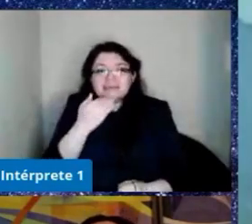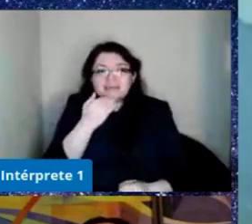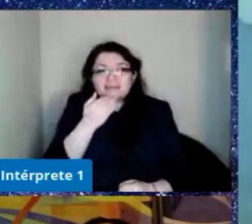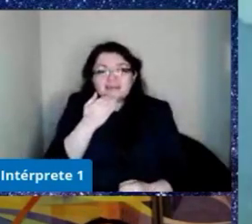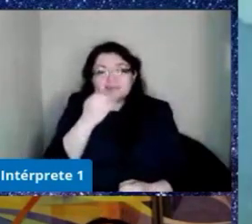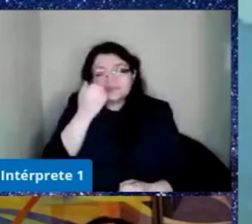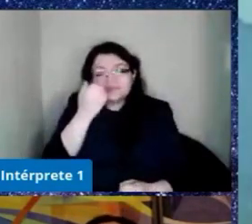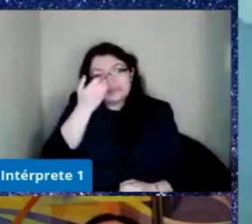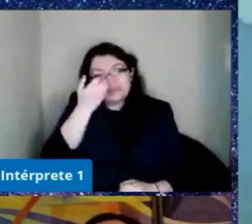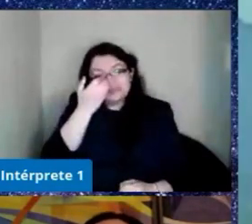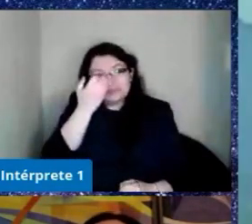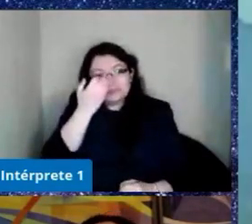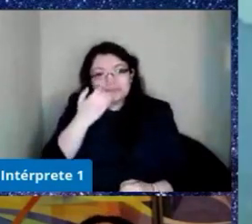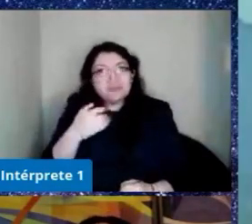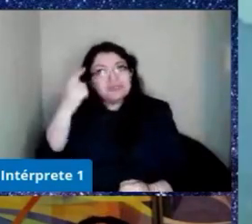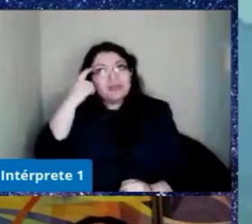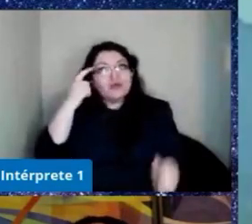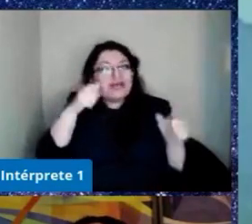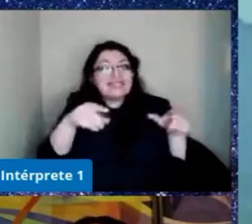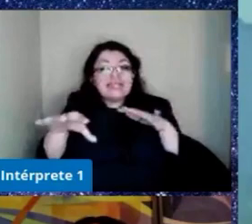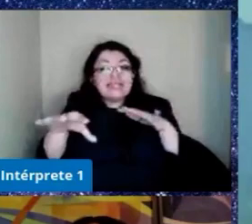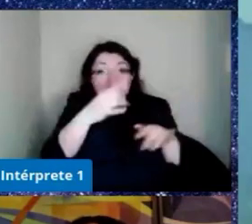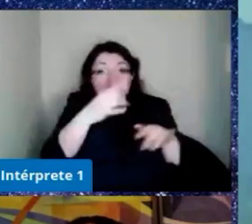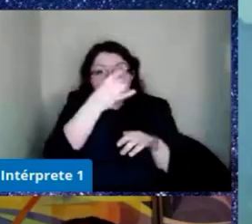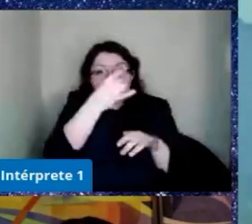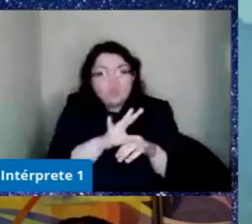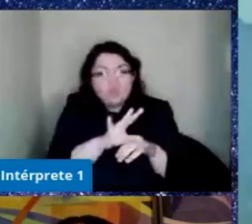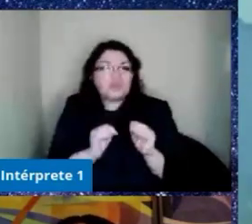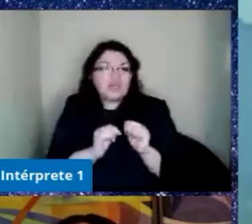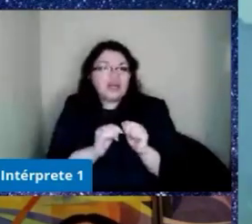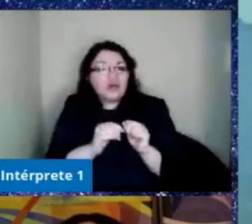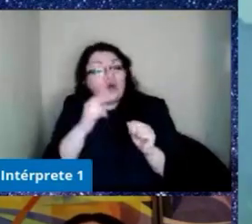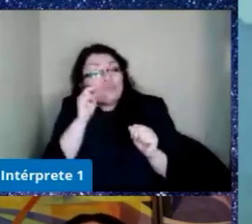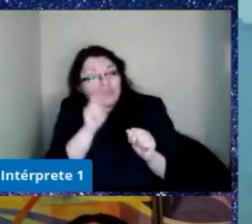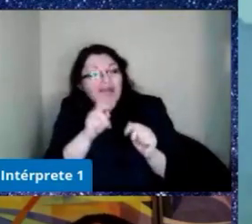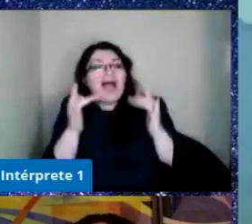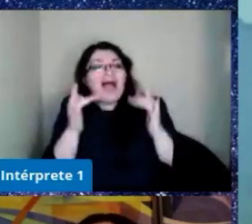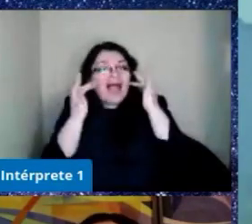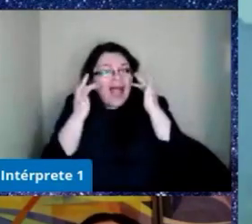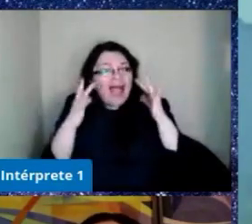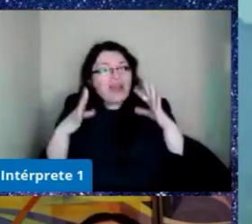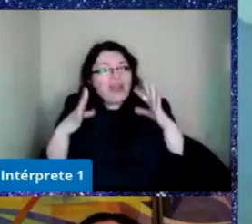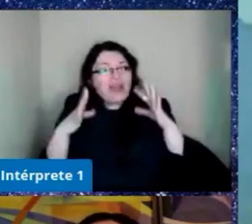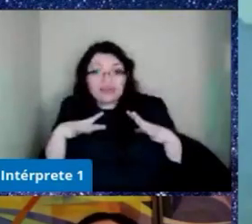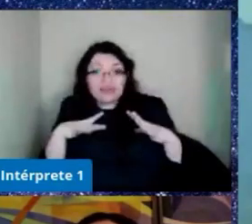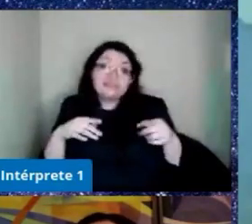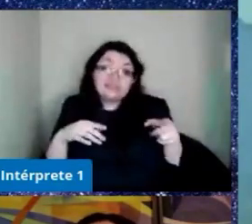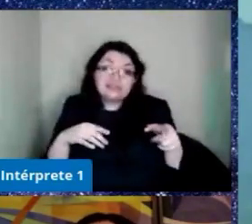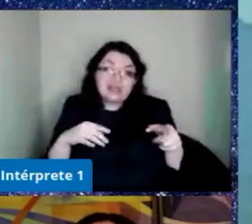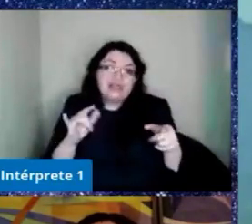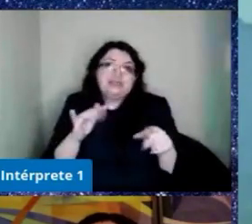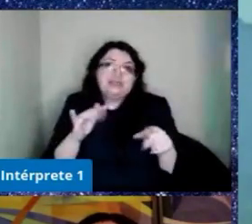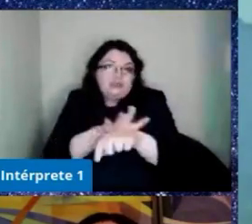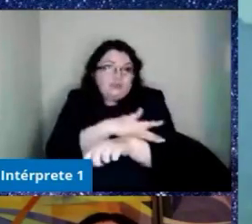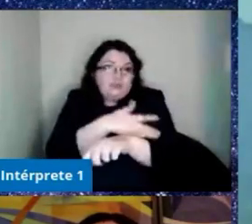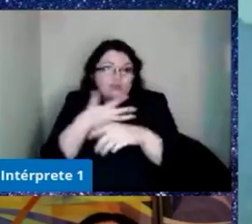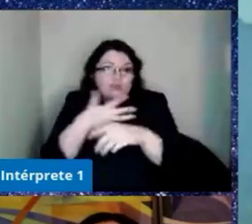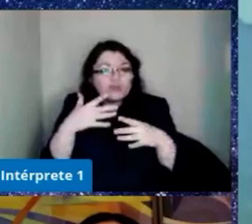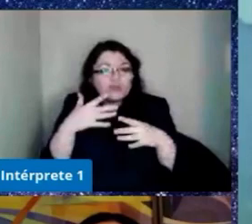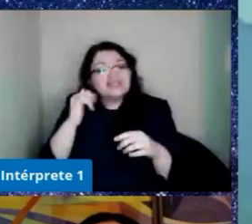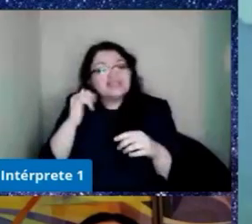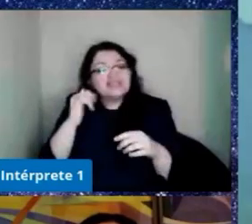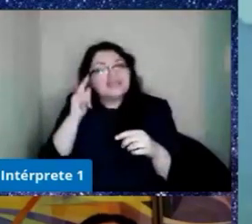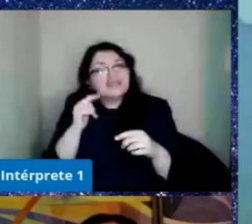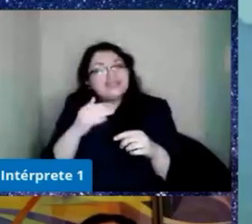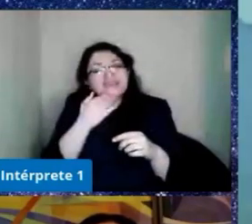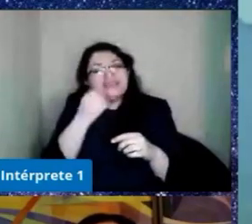fue solamente esa actividad, no fue solamente ese resultado de verlos contentos y felices, que fue muy emotivo, fue también darse cuenta